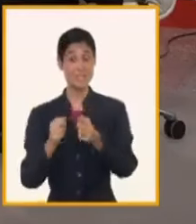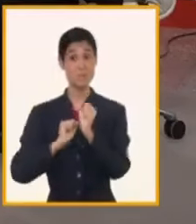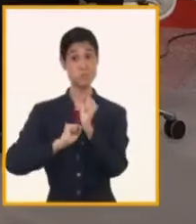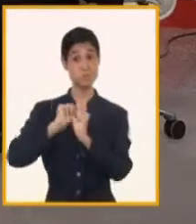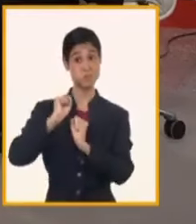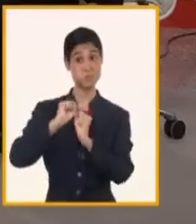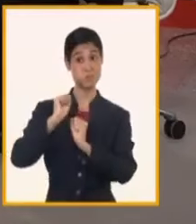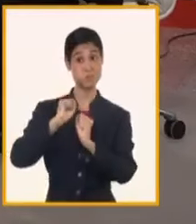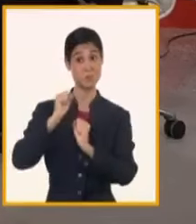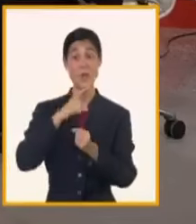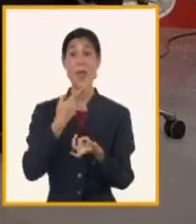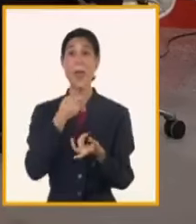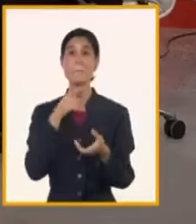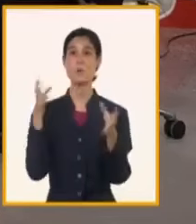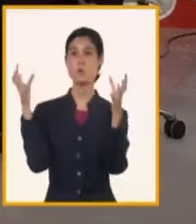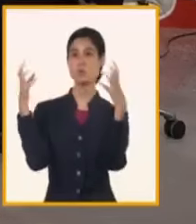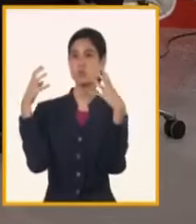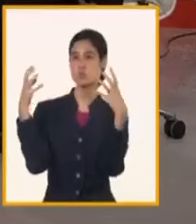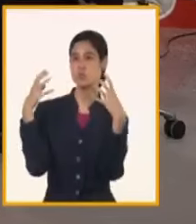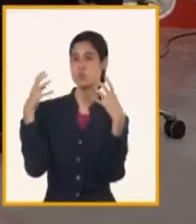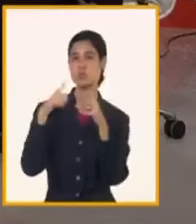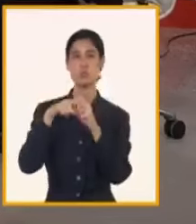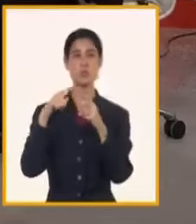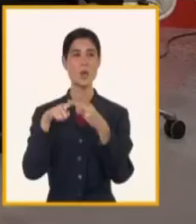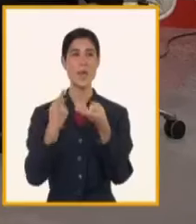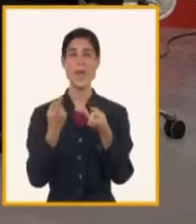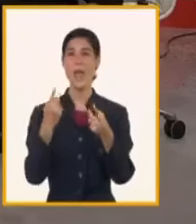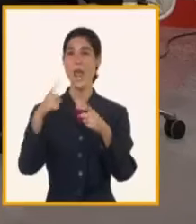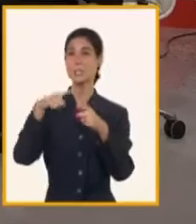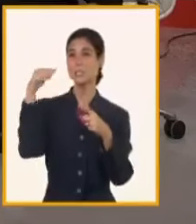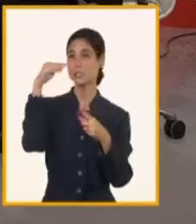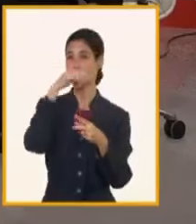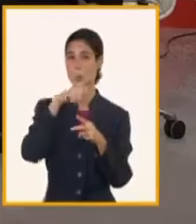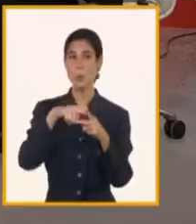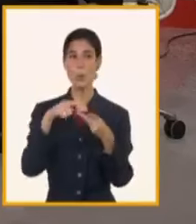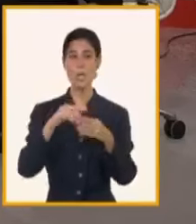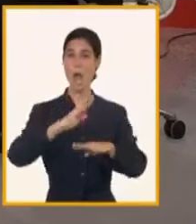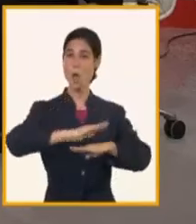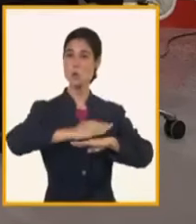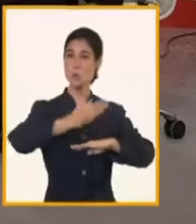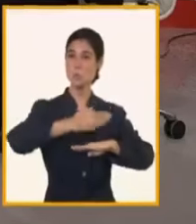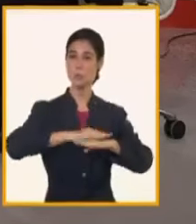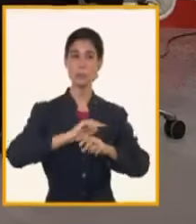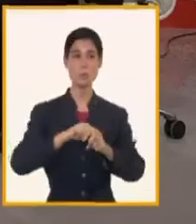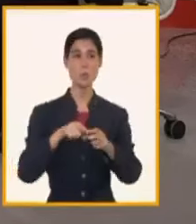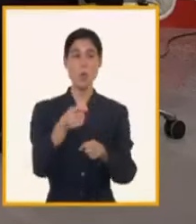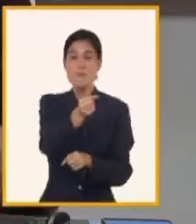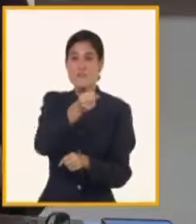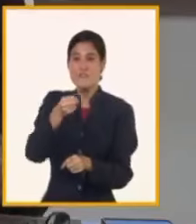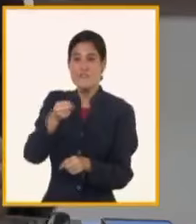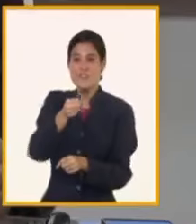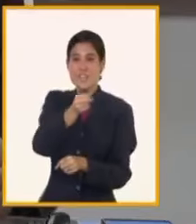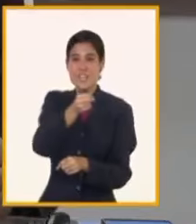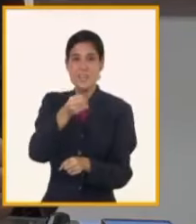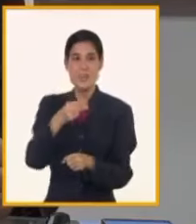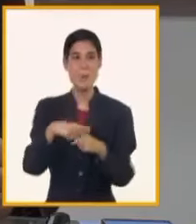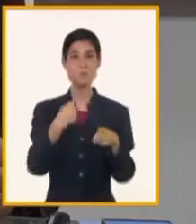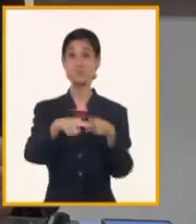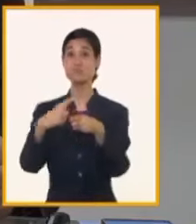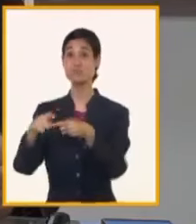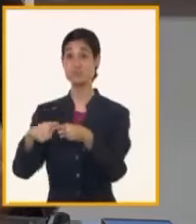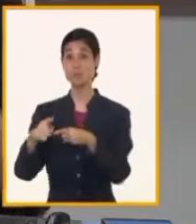aires acondicionados los equipos electrodomésticos los equipos de clima de congelación de refrigeración nosotros los tenemos